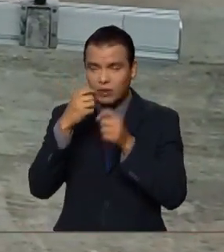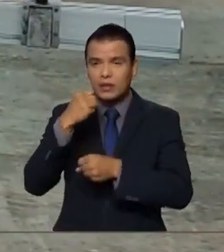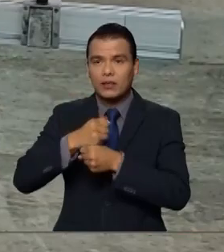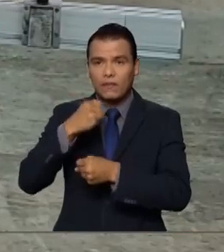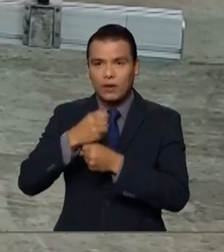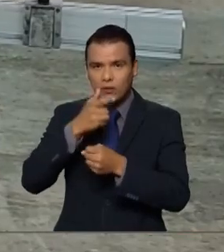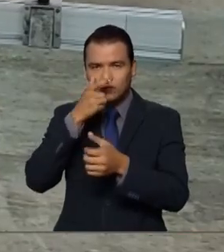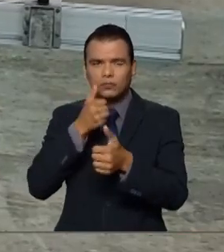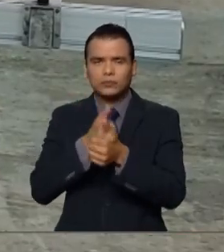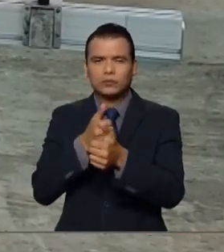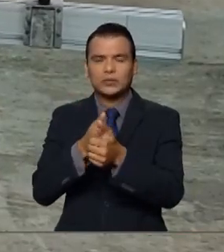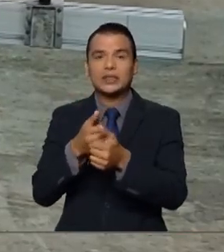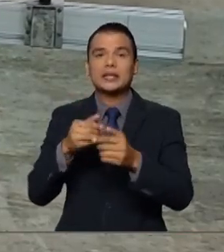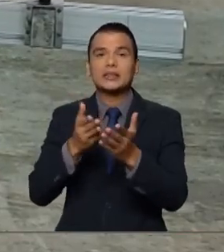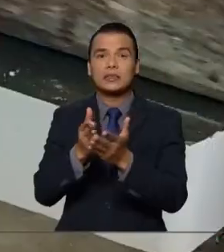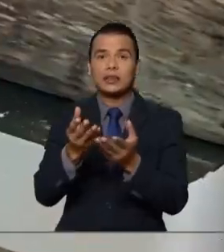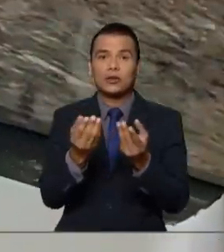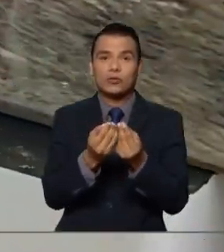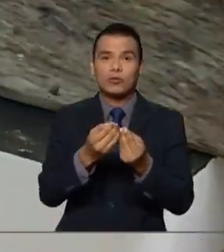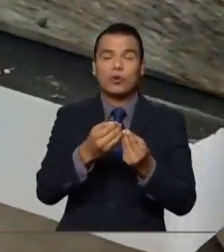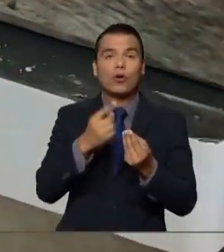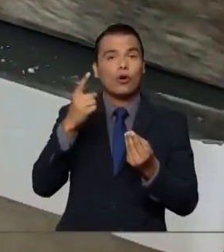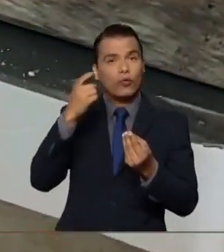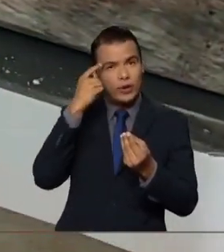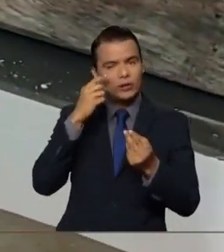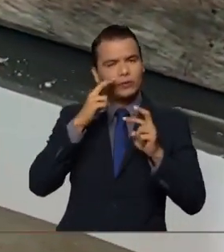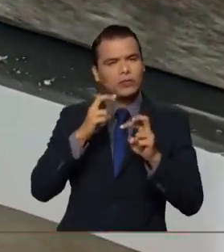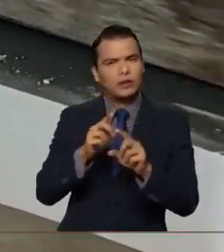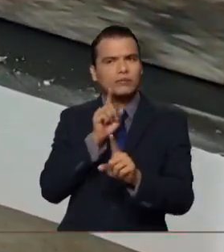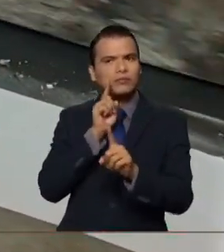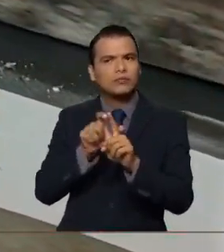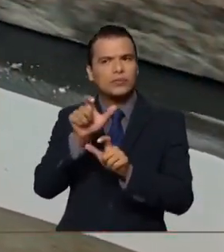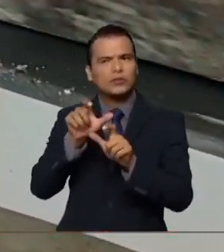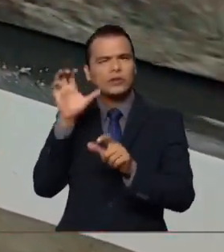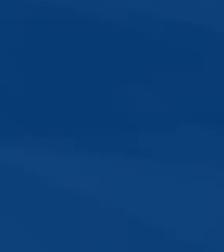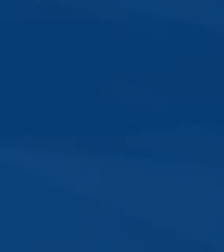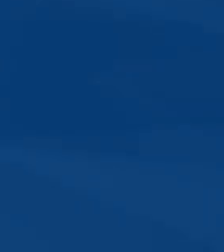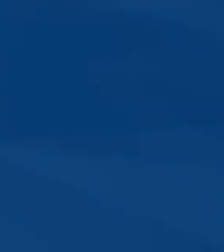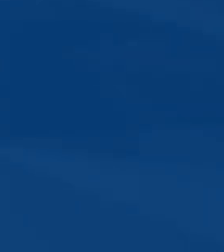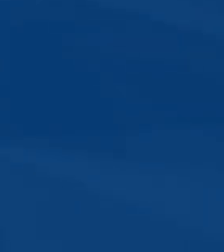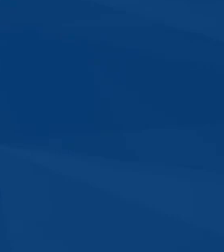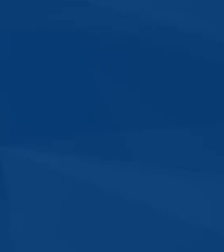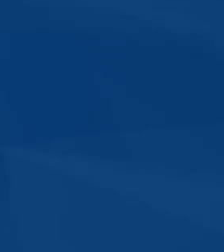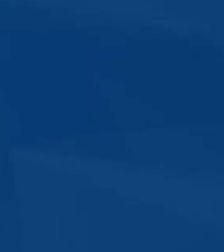que las autoridades avanzan en la investigación de otras personas presuntamente involucradas en esta red.